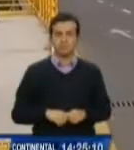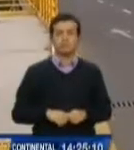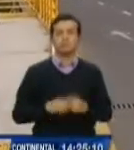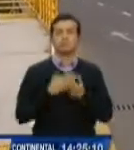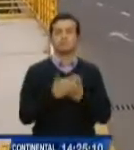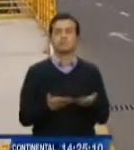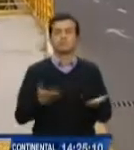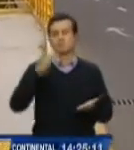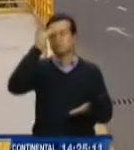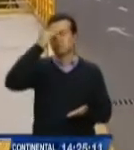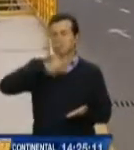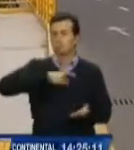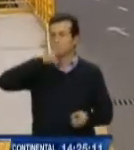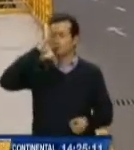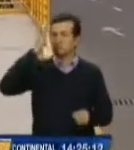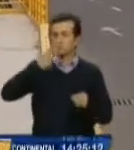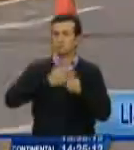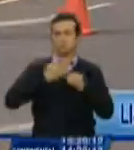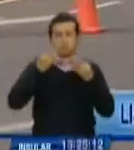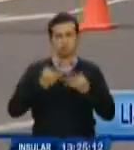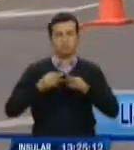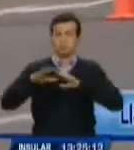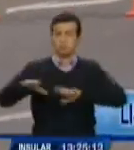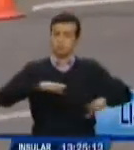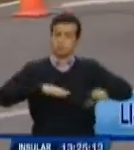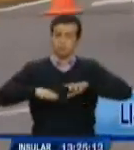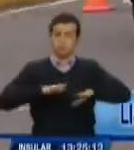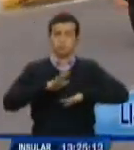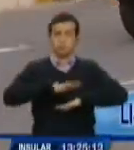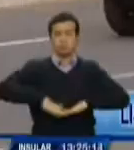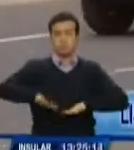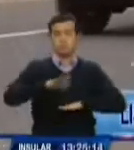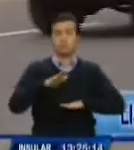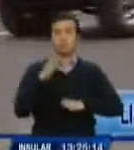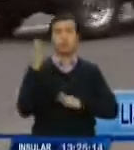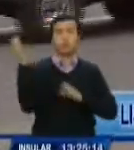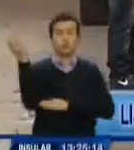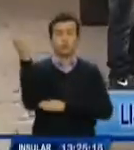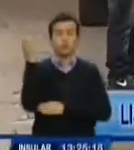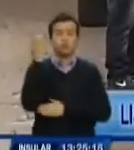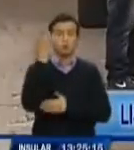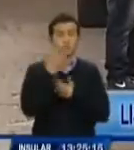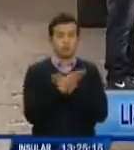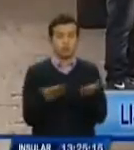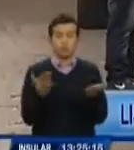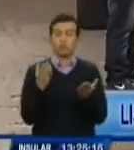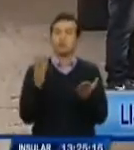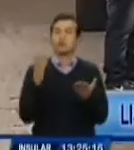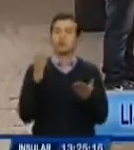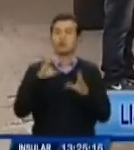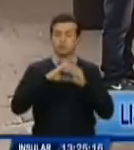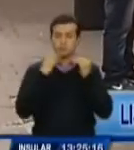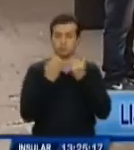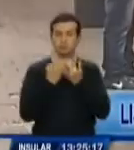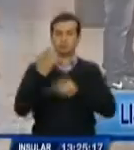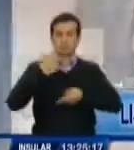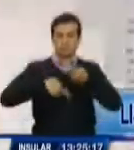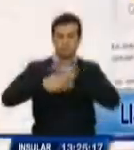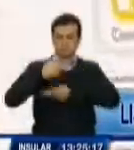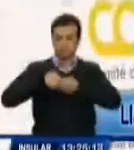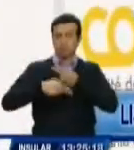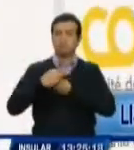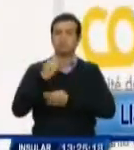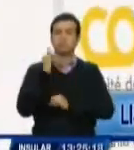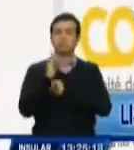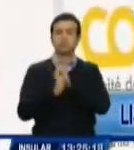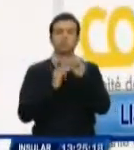como parte de las medidas orientadas a restaurar el dinamismo económico en la zona fronteriza con Colombia. El Comité de Comercio Exterior, COMEX, emitió